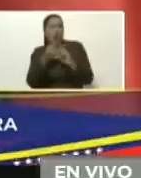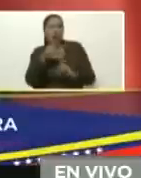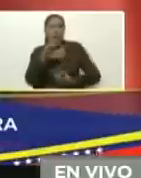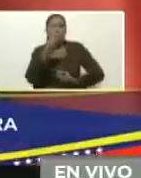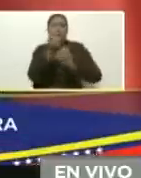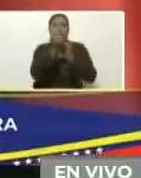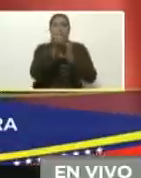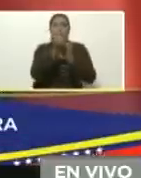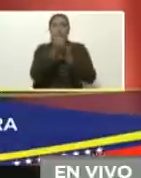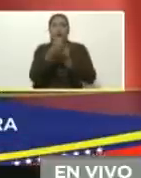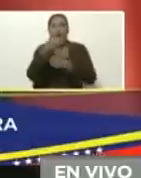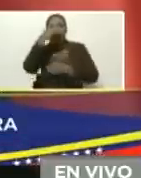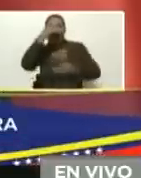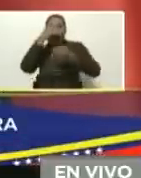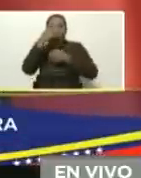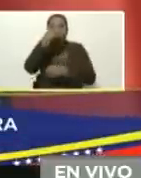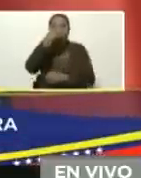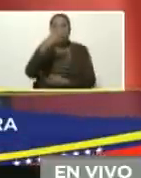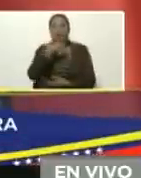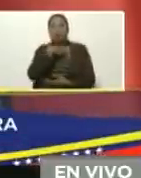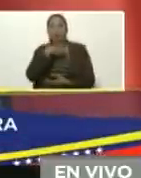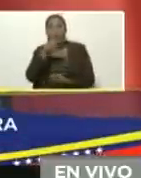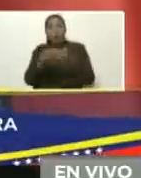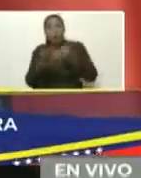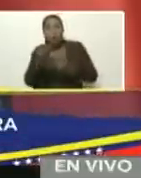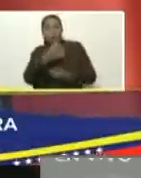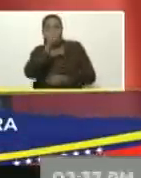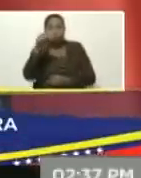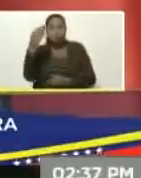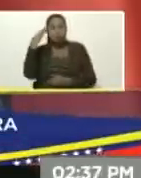a terroristas. Eso es muy importante. Y